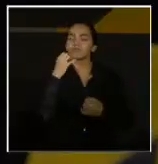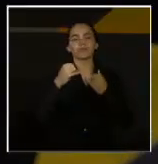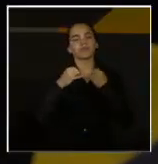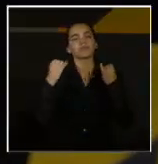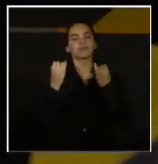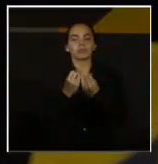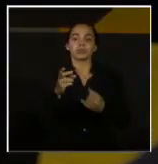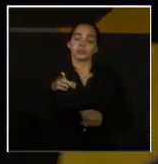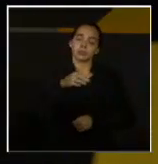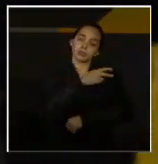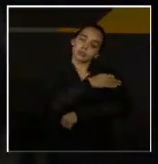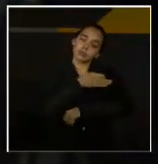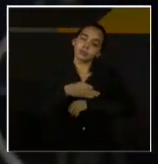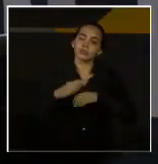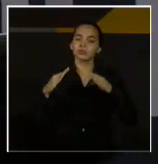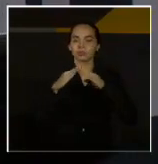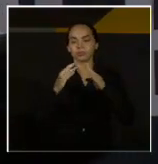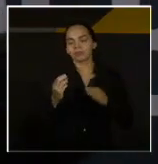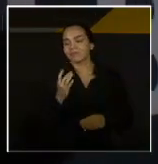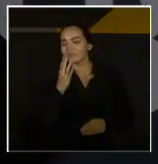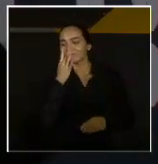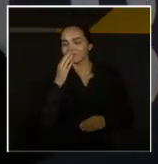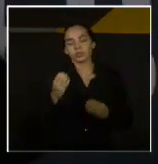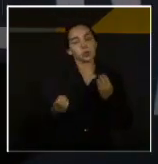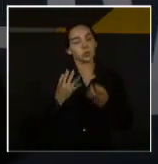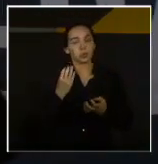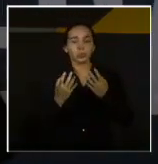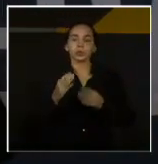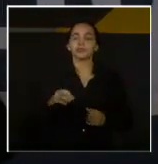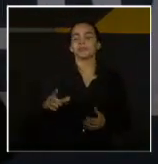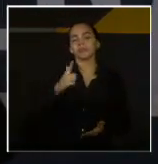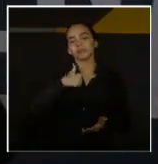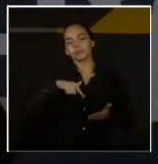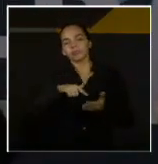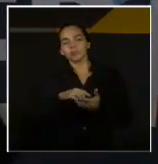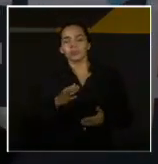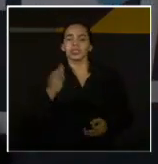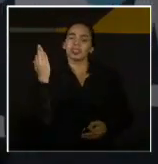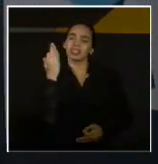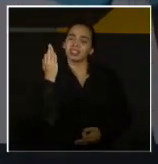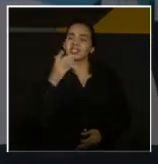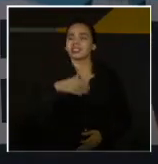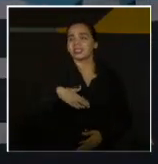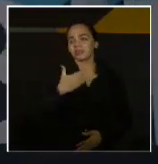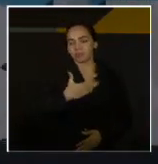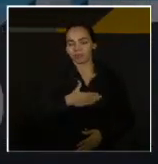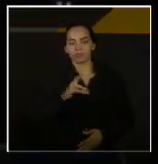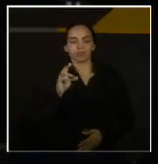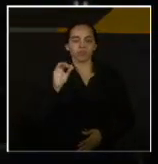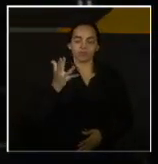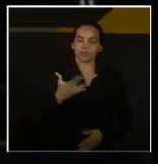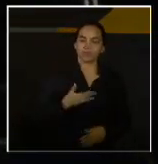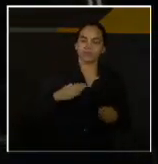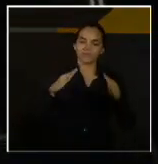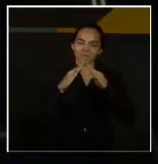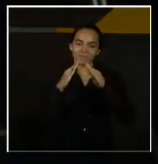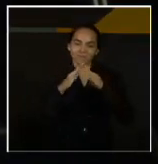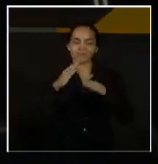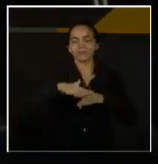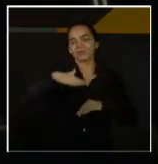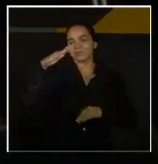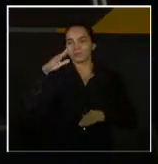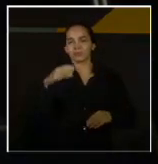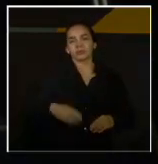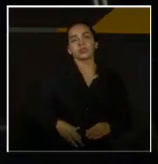esos hogares donde diario se respira el humo, en esos lugares donde hace falta un baño, donde no hay un cuarto más y se vive en hacinamiento,